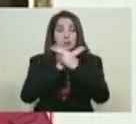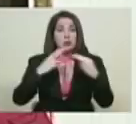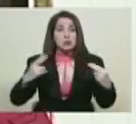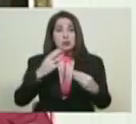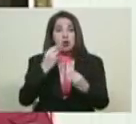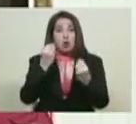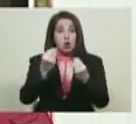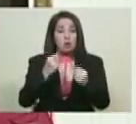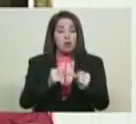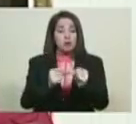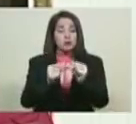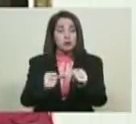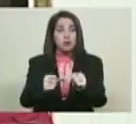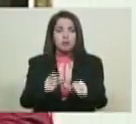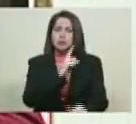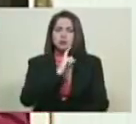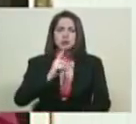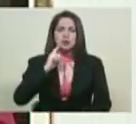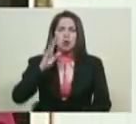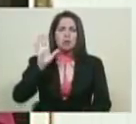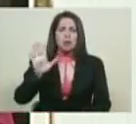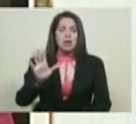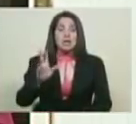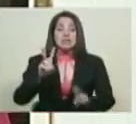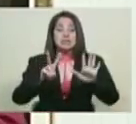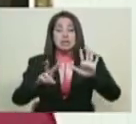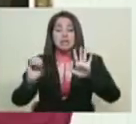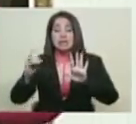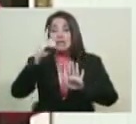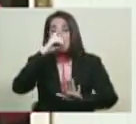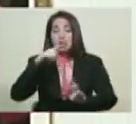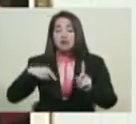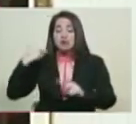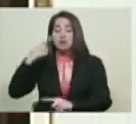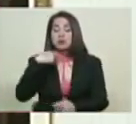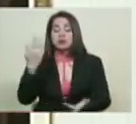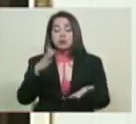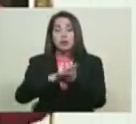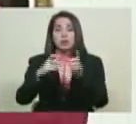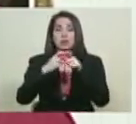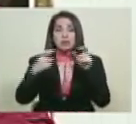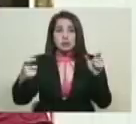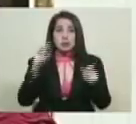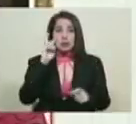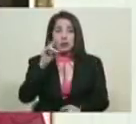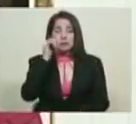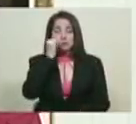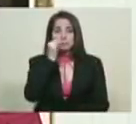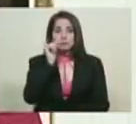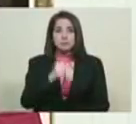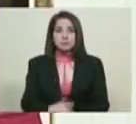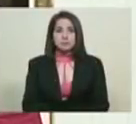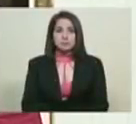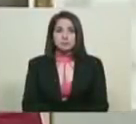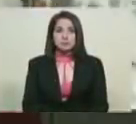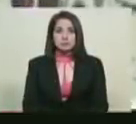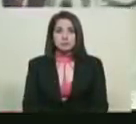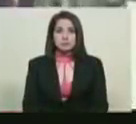que continuamos en su nombre 70 años después de su asesinato. Adelante, video.